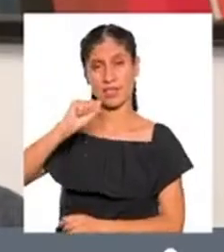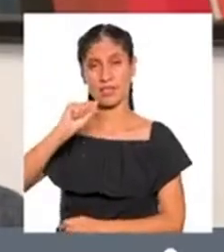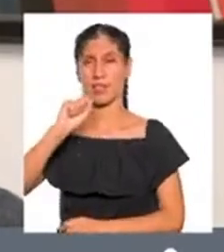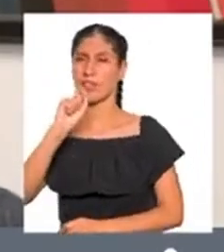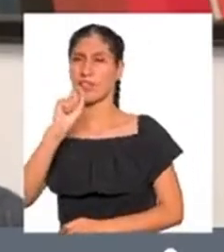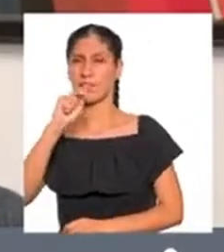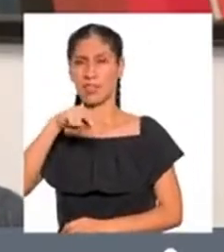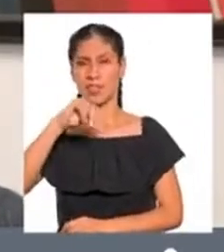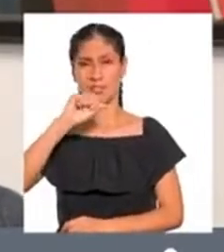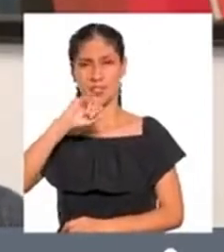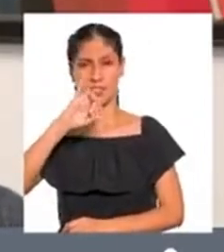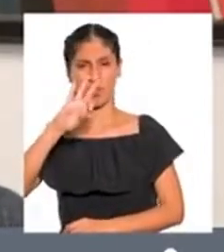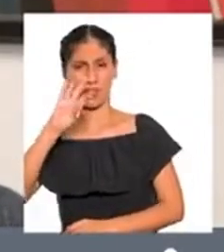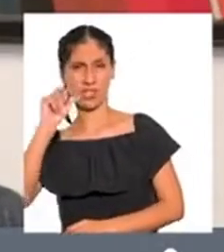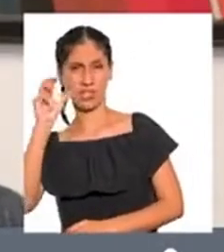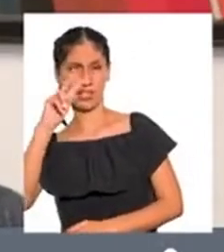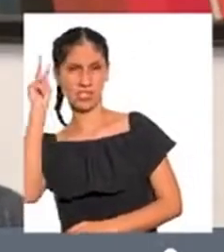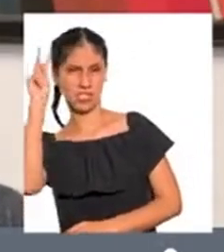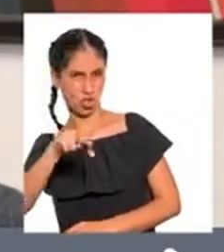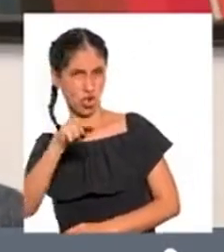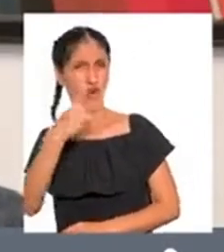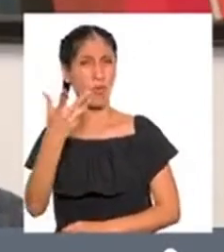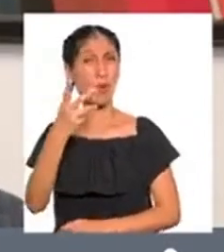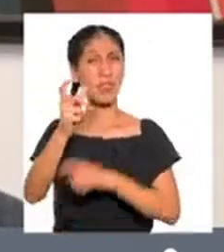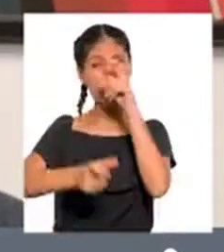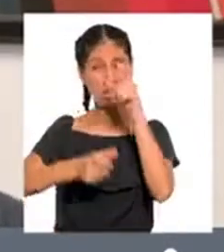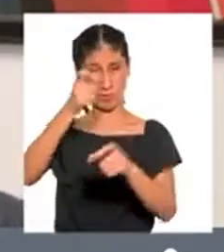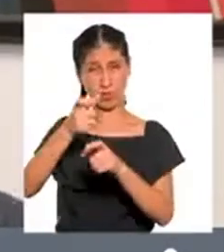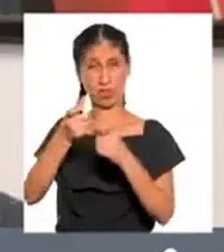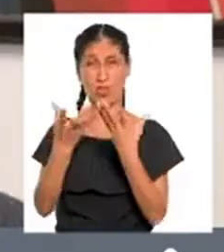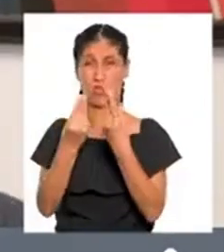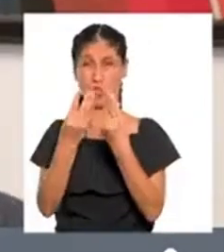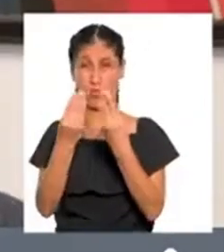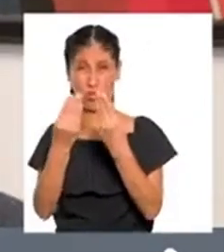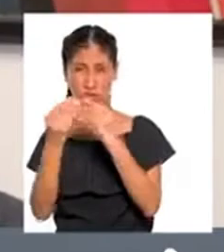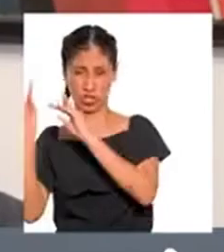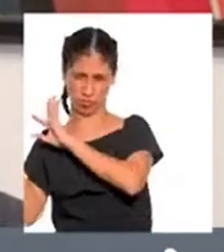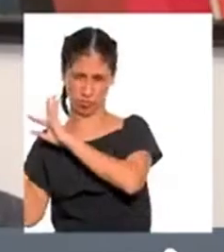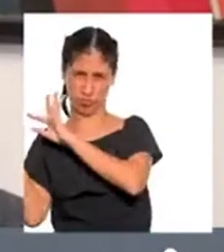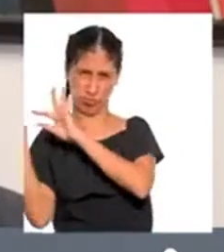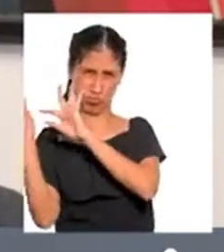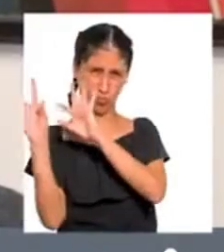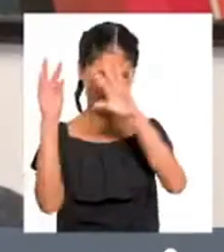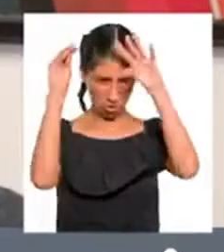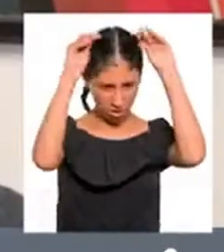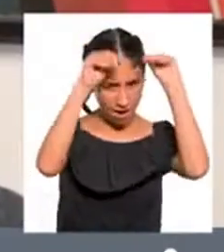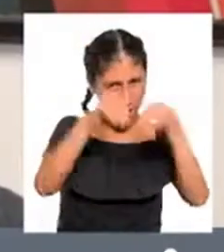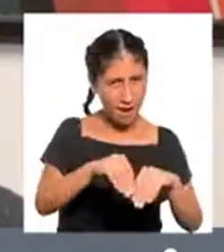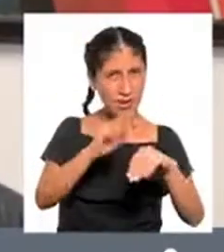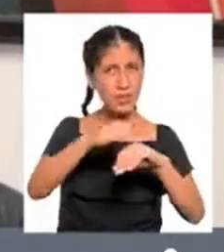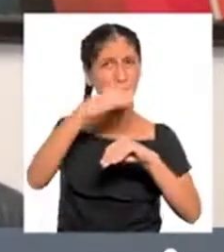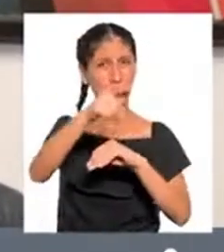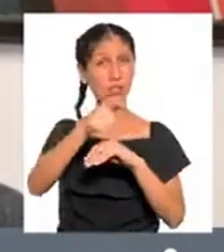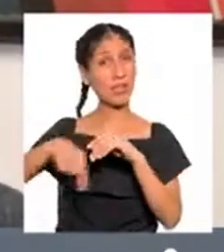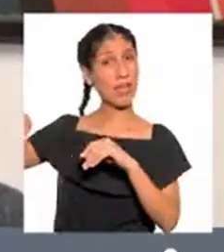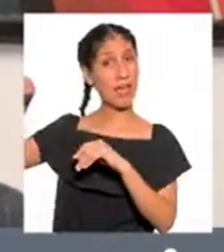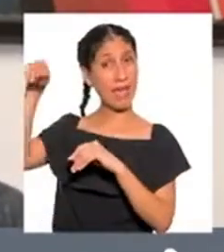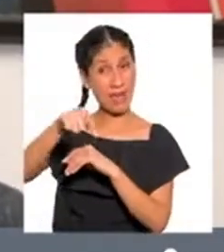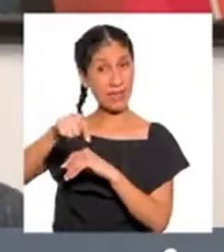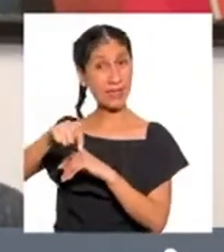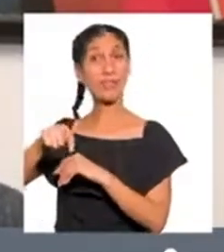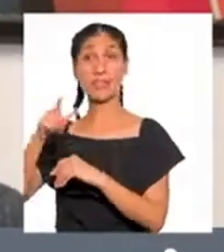mayor movimiento de personas por todo el mundo hizo que llegaran al Perú enfermedades que habían aparecido en